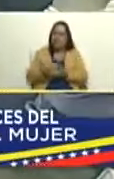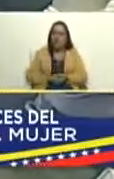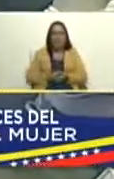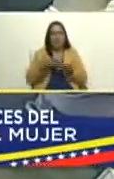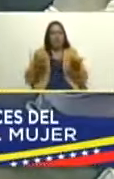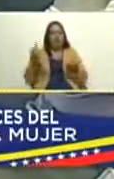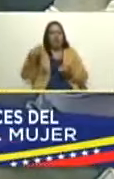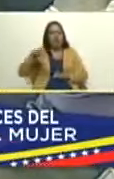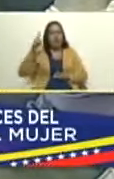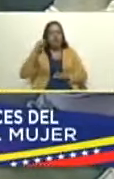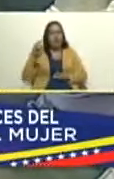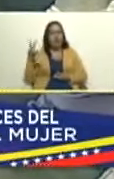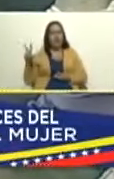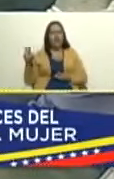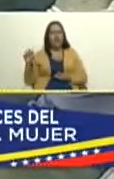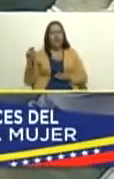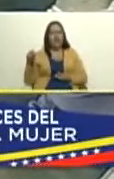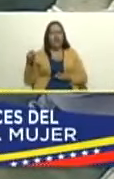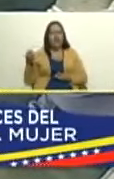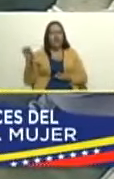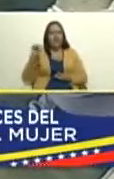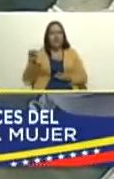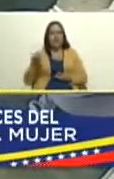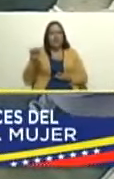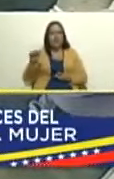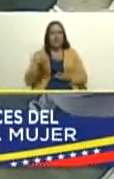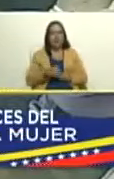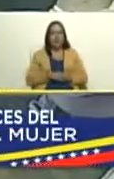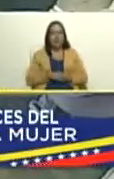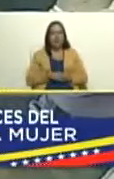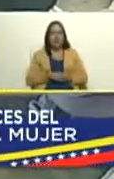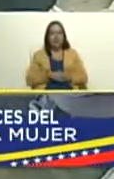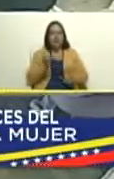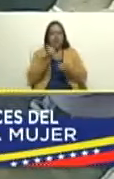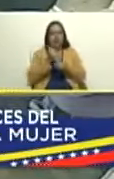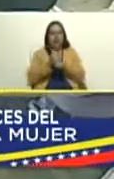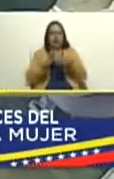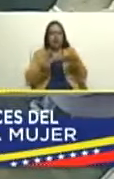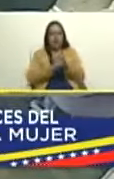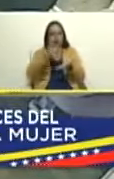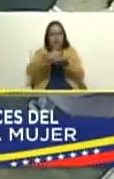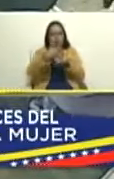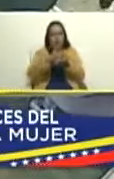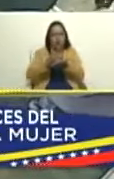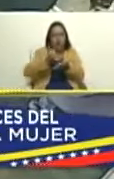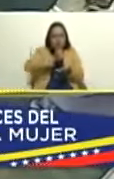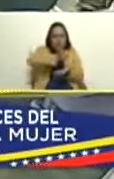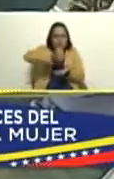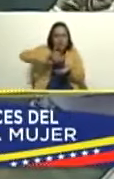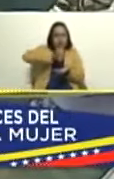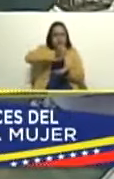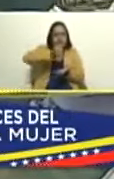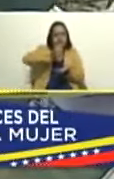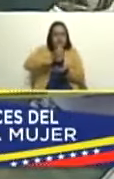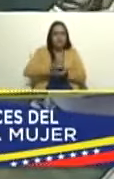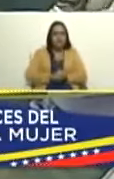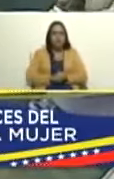Janet Ñañez Hernández, repostería. Vanessa Janet. Después